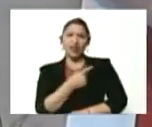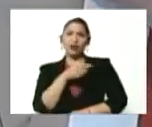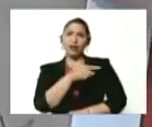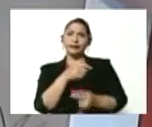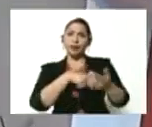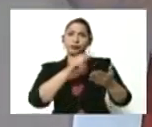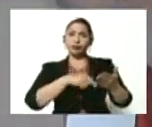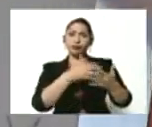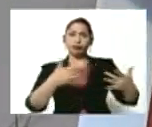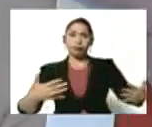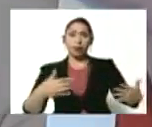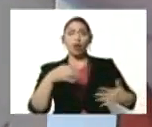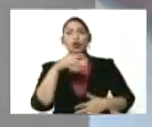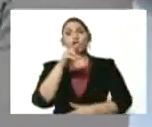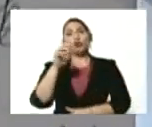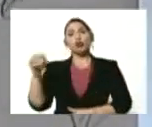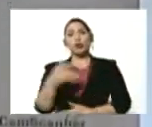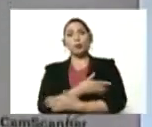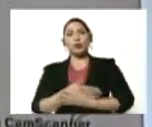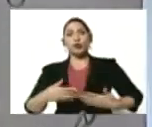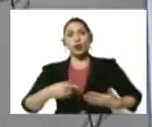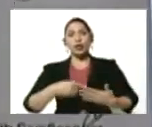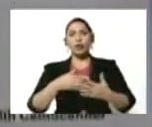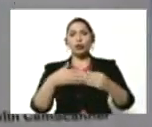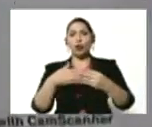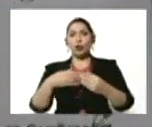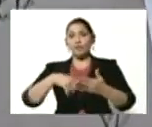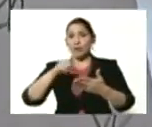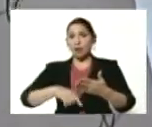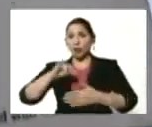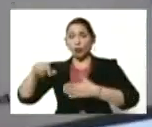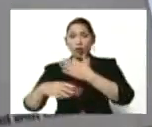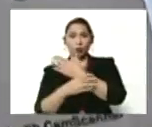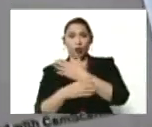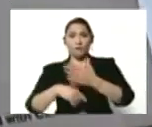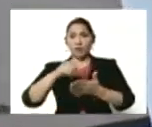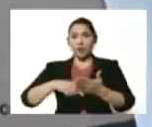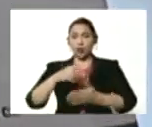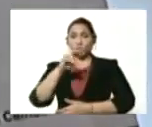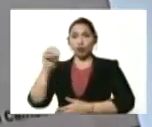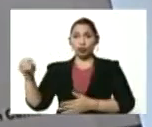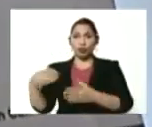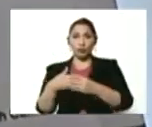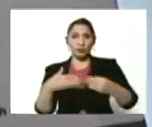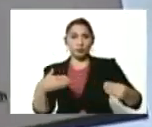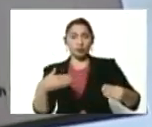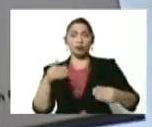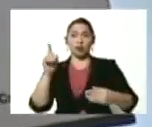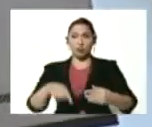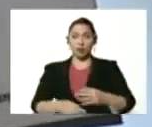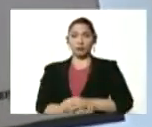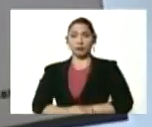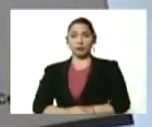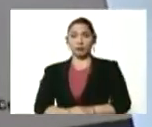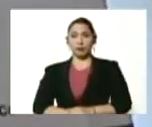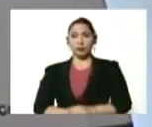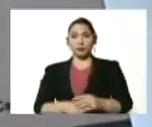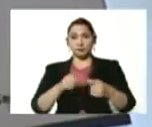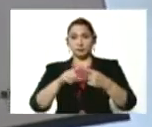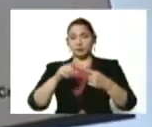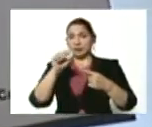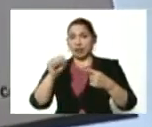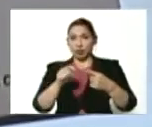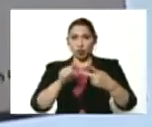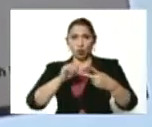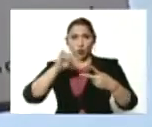por 200 millones de dólares, le firmaron Juan Guaidó este contrato por 200 millones de dólares, Sergio Vergara, Juan José Rendón,